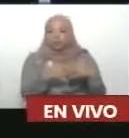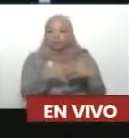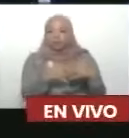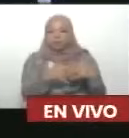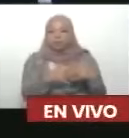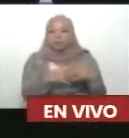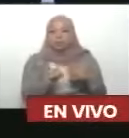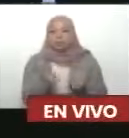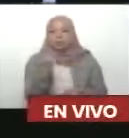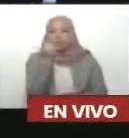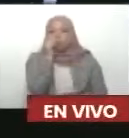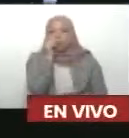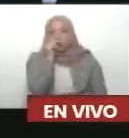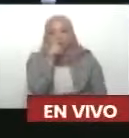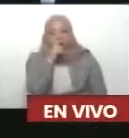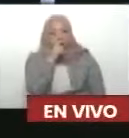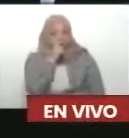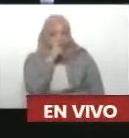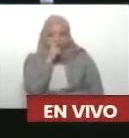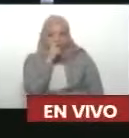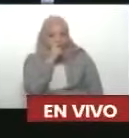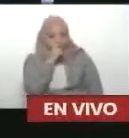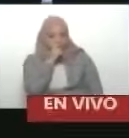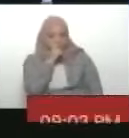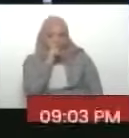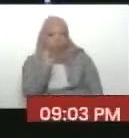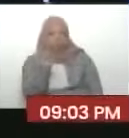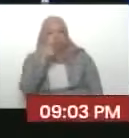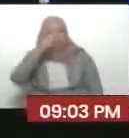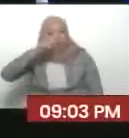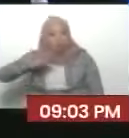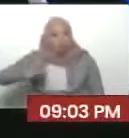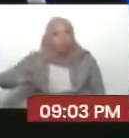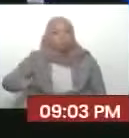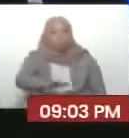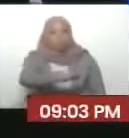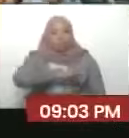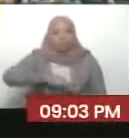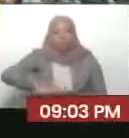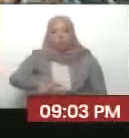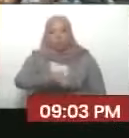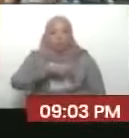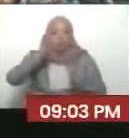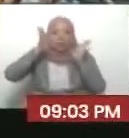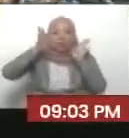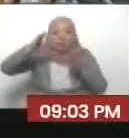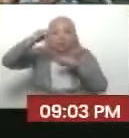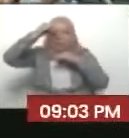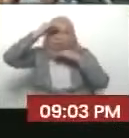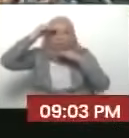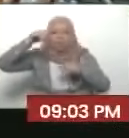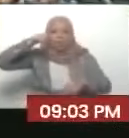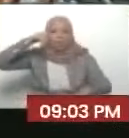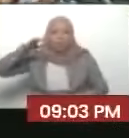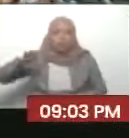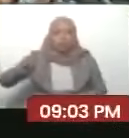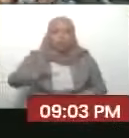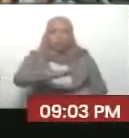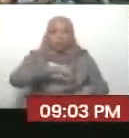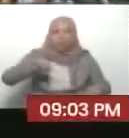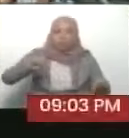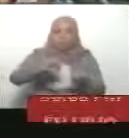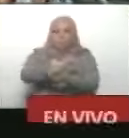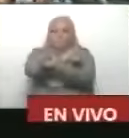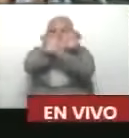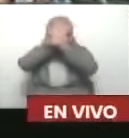no es un hombre, es un pueblo. Escuchen bien lo que viene atrás de nosotros. Más claridad, más